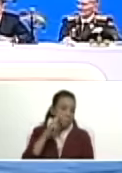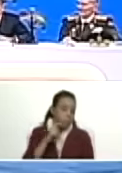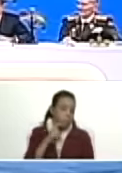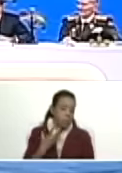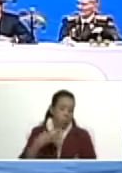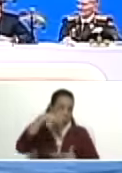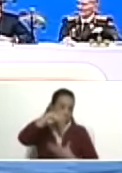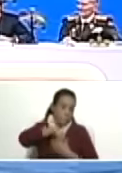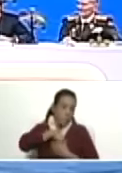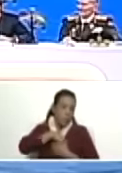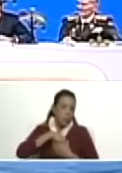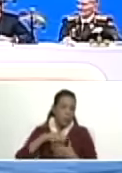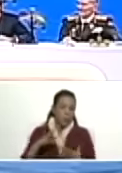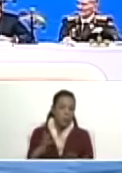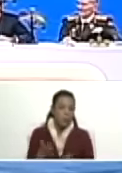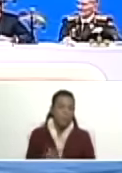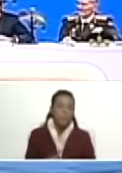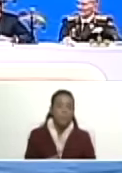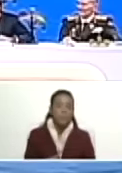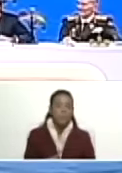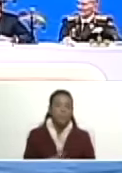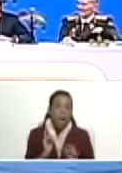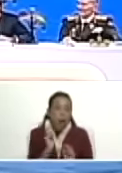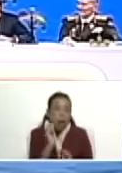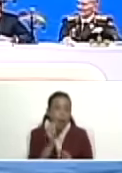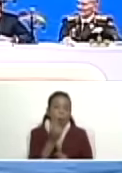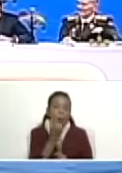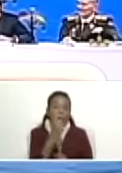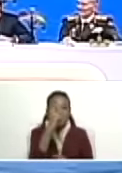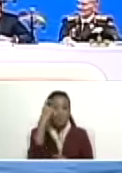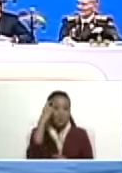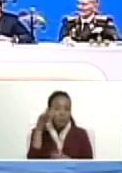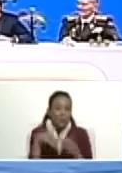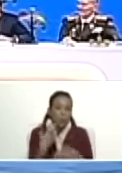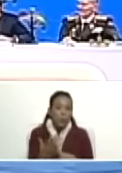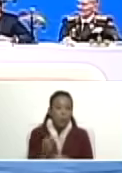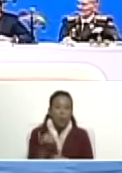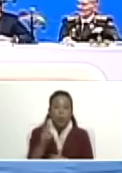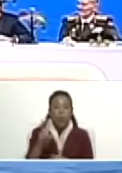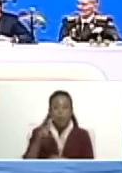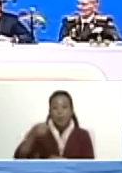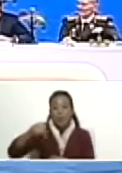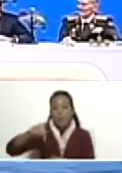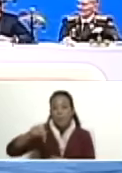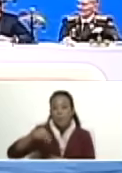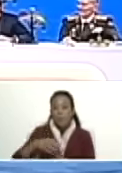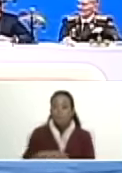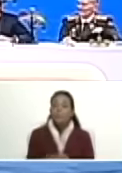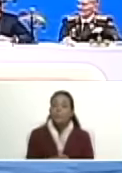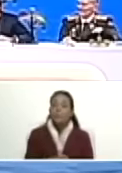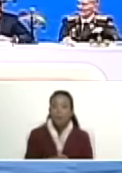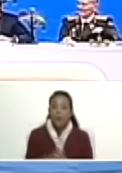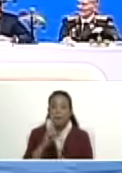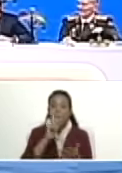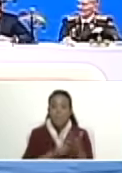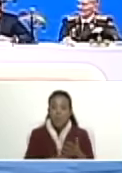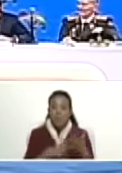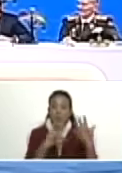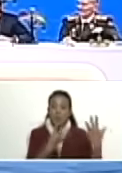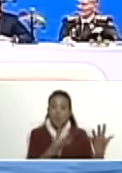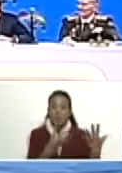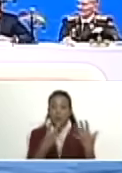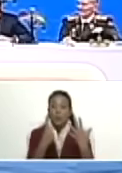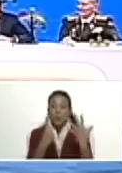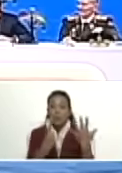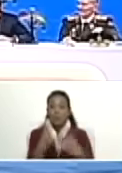estaba a punto de salir, a puntico, 11 días, 12 de noviembre de